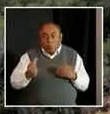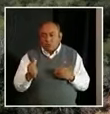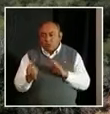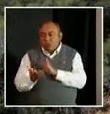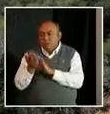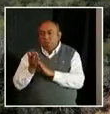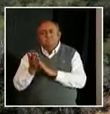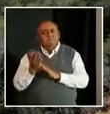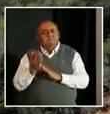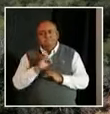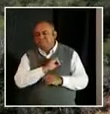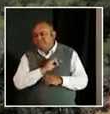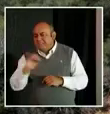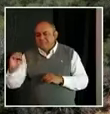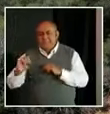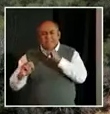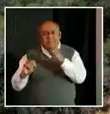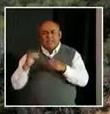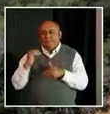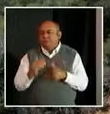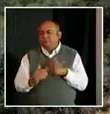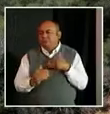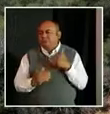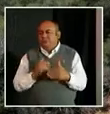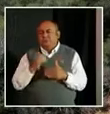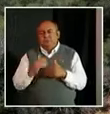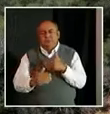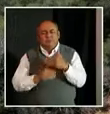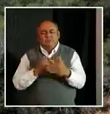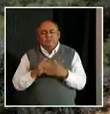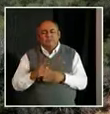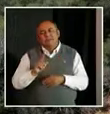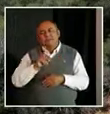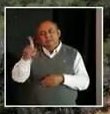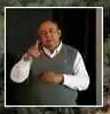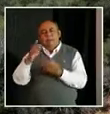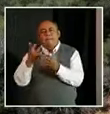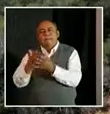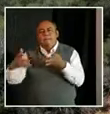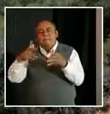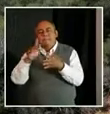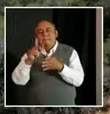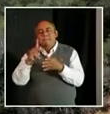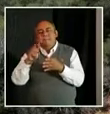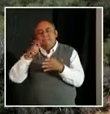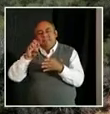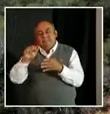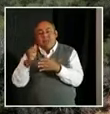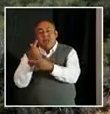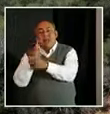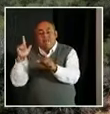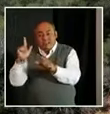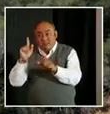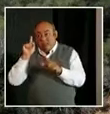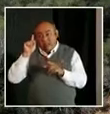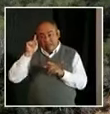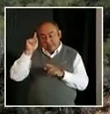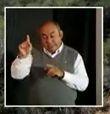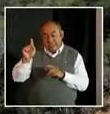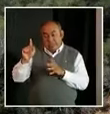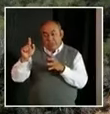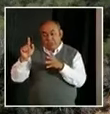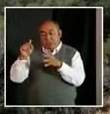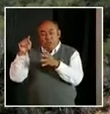obras mayores de abastecimiento de agua para la ciudad. La presa Libertad, que se inició en la administración pasada, pero que